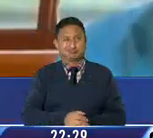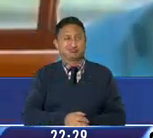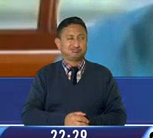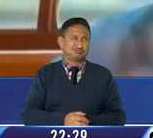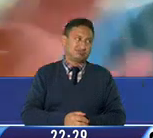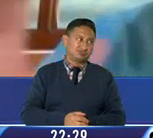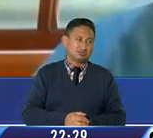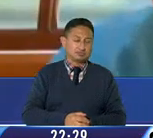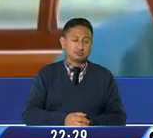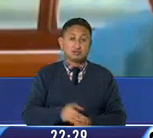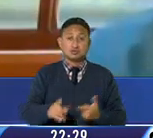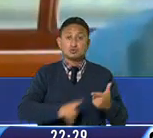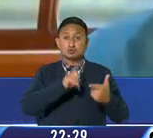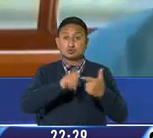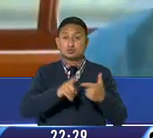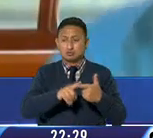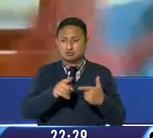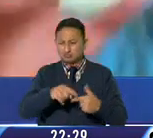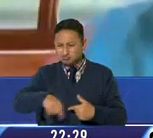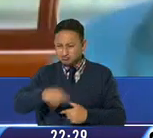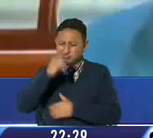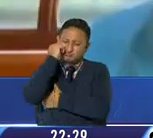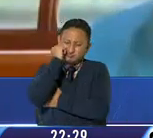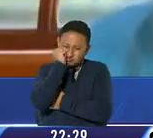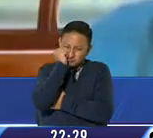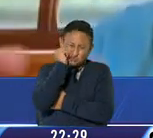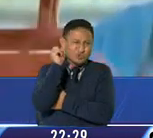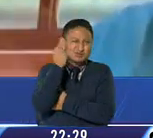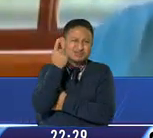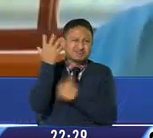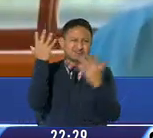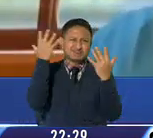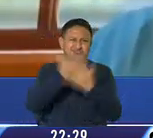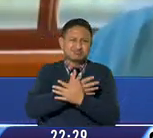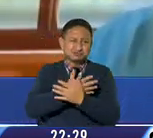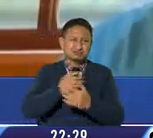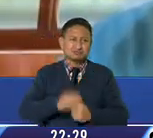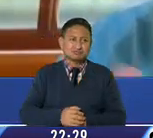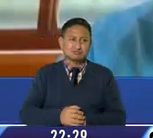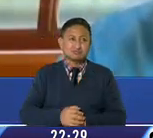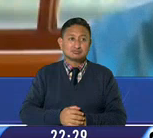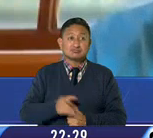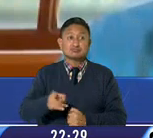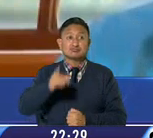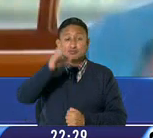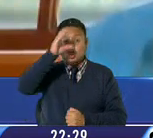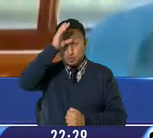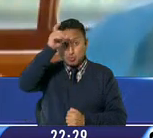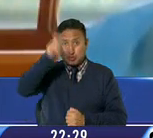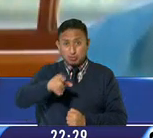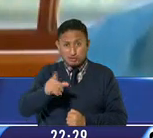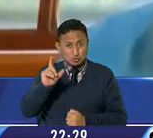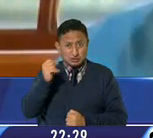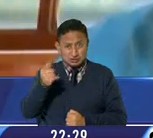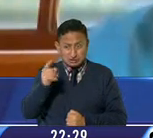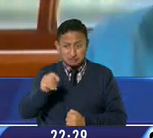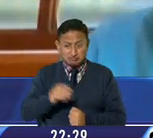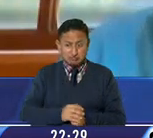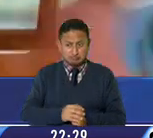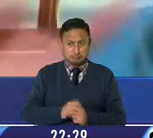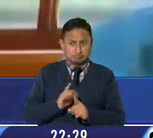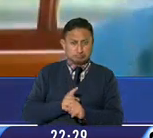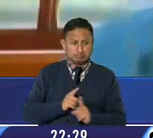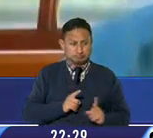relación muy confusa, muy difícil. Eso aleja de la cultura tributaria. El ciudadano se va cuando la norma es